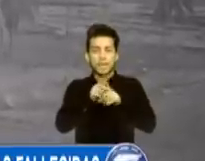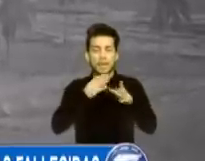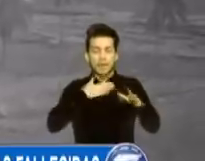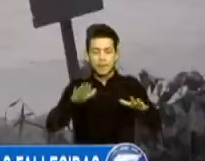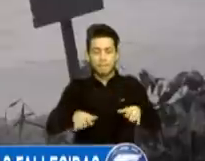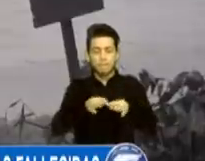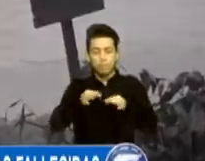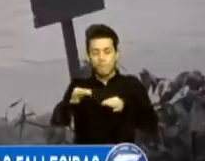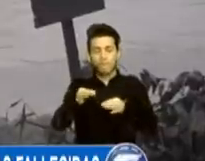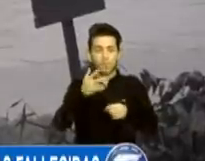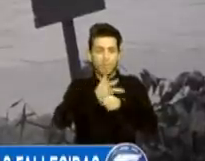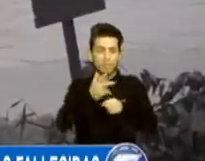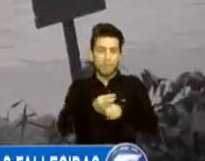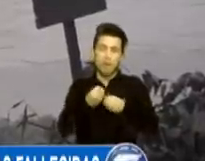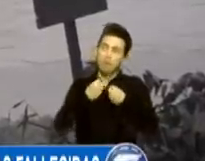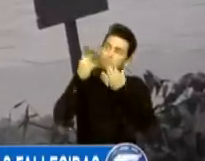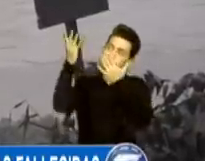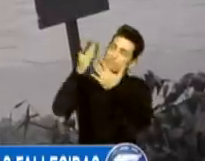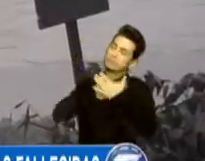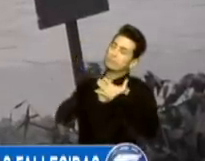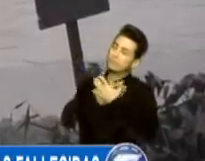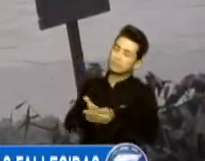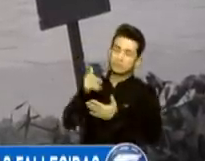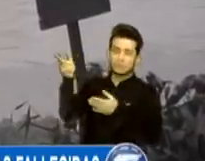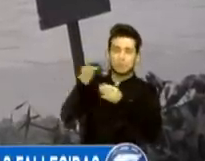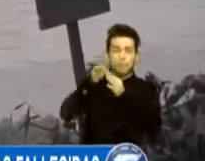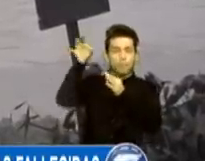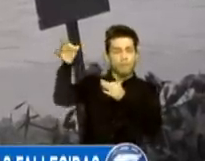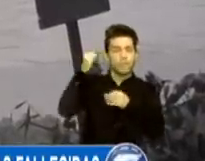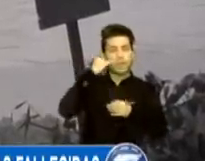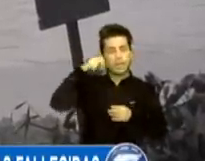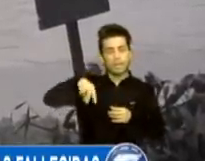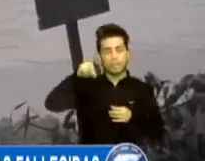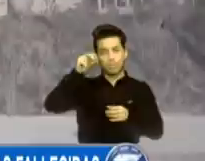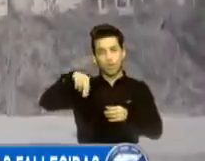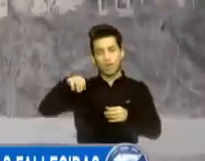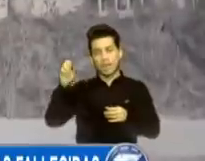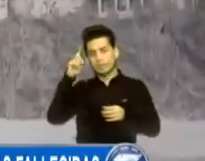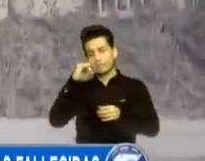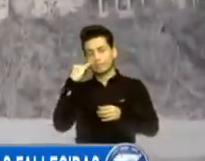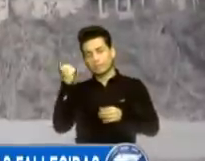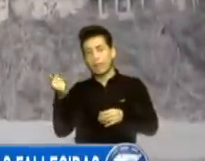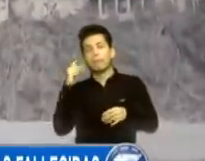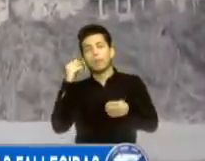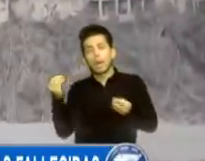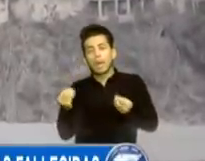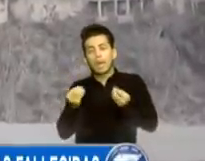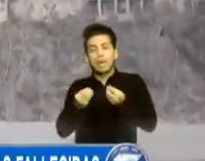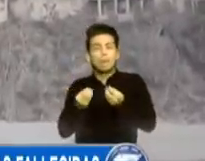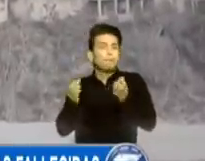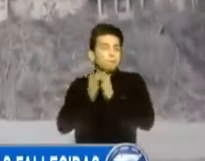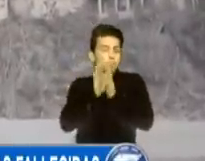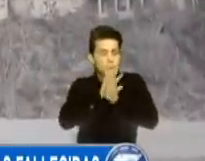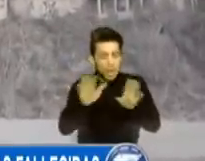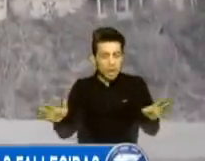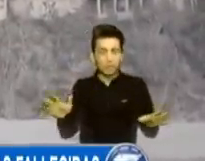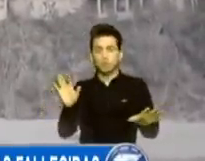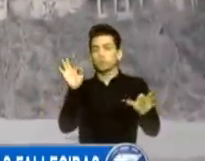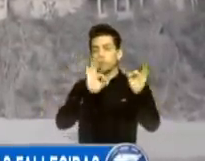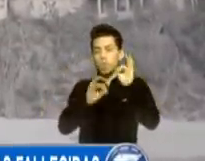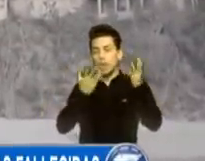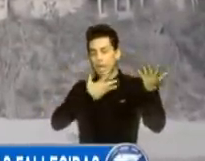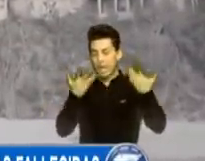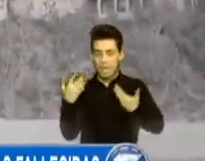y gobierno de la República de Indonesia por la pérdida de vidas, heridos, así como por los daños materiales que ocasionó el